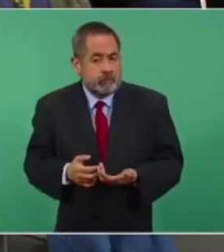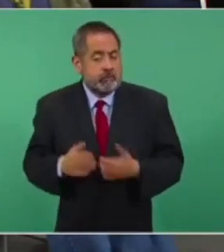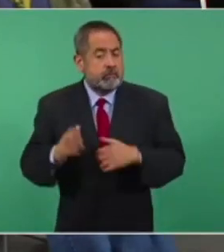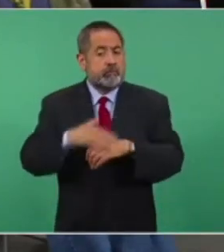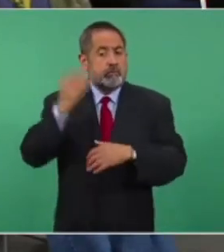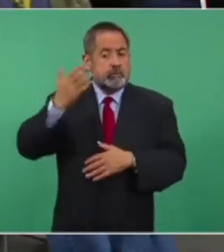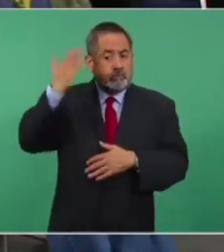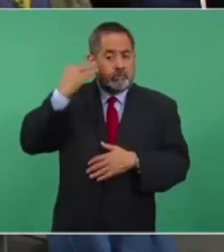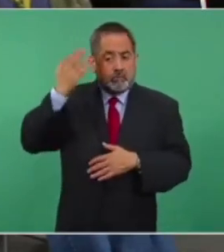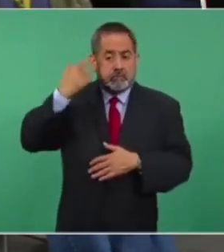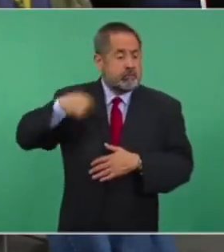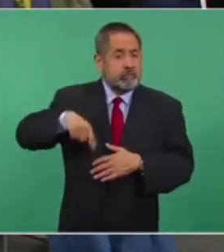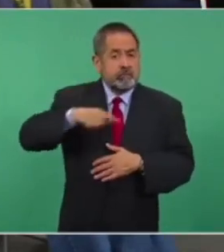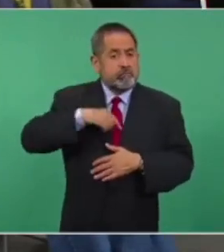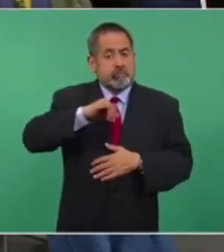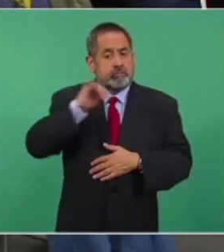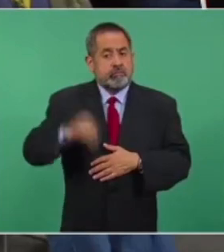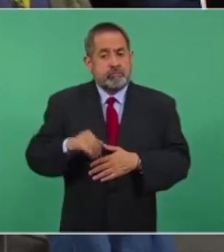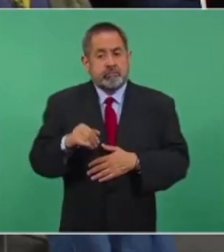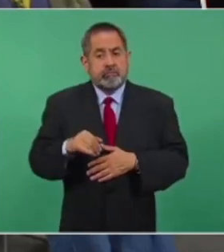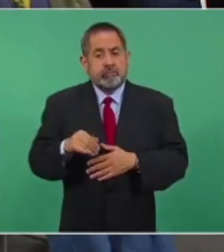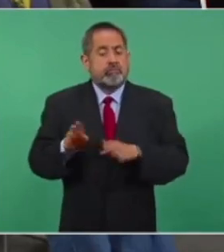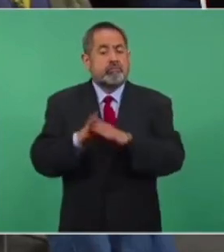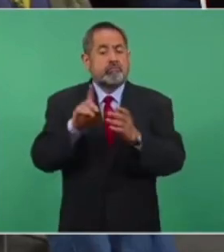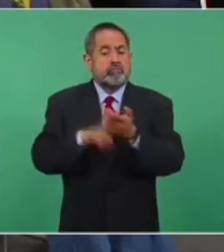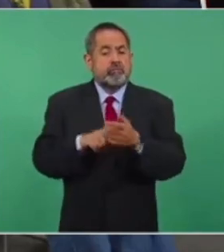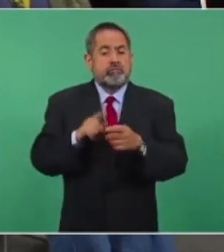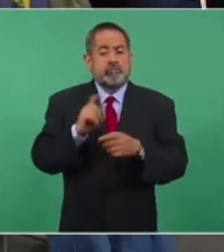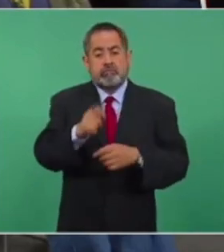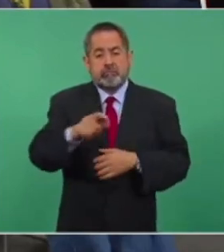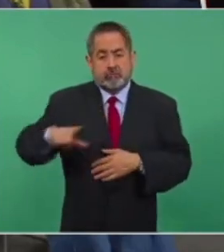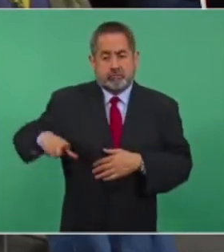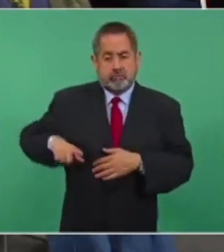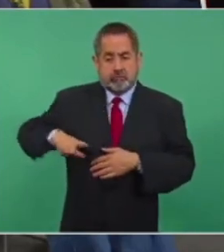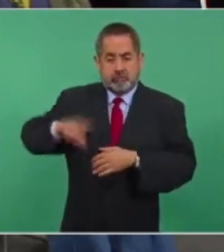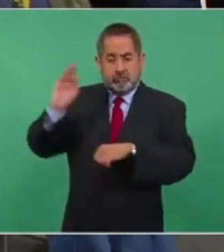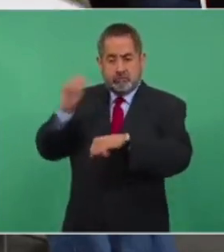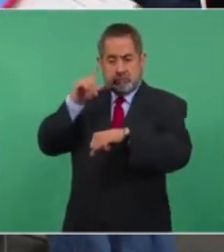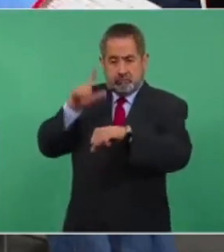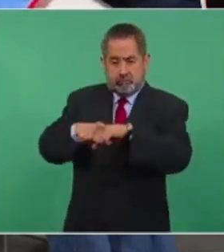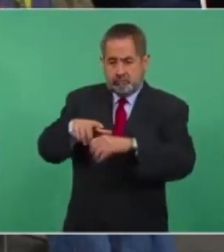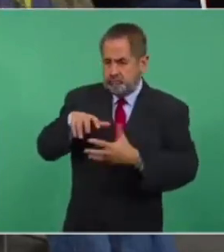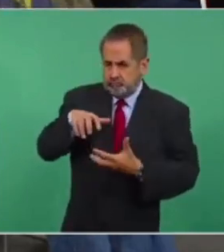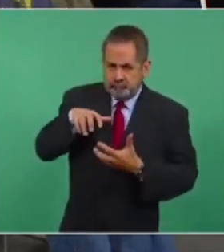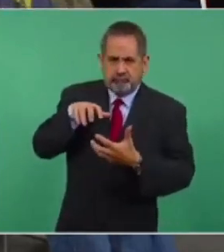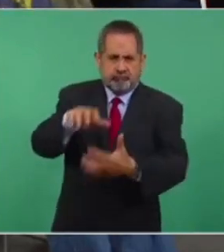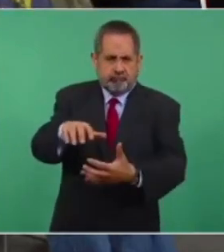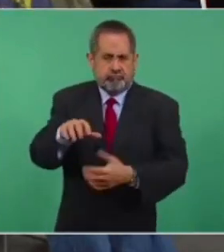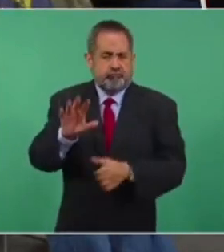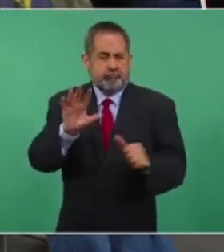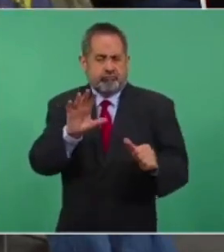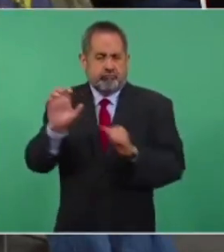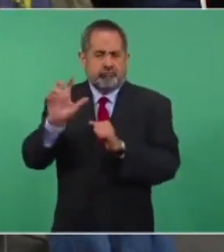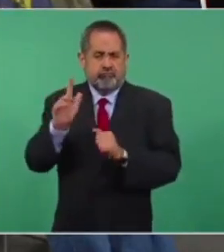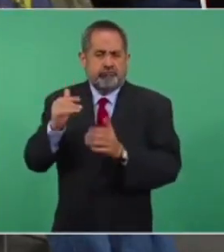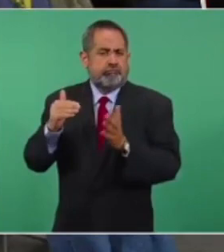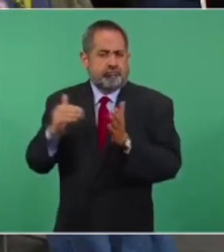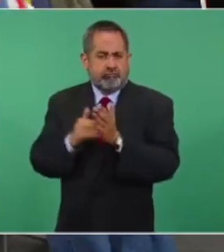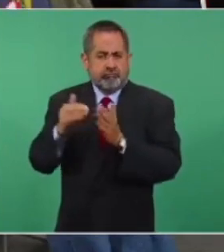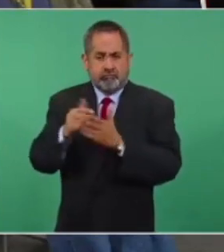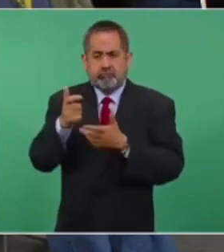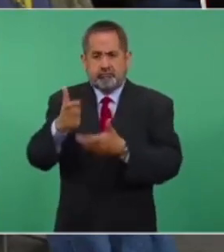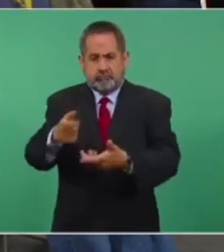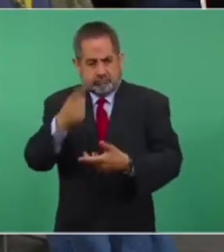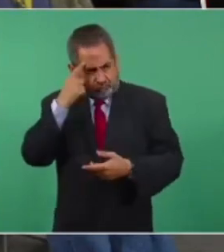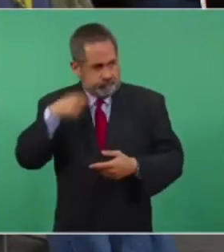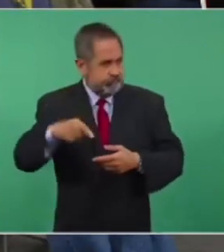no habíamos vivido el hecho de que un gobierno federal dijera, ahí van 650 millones de pesos